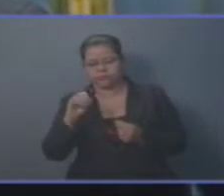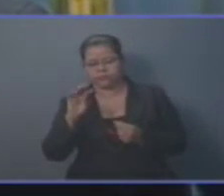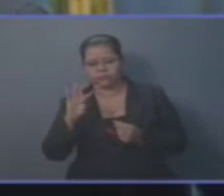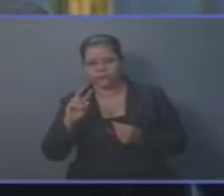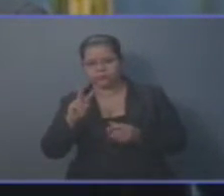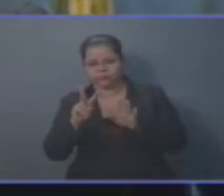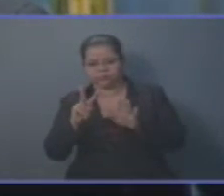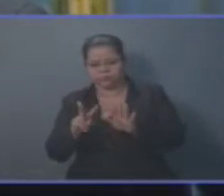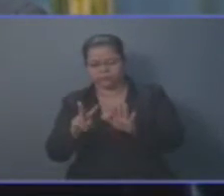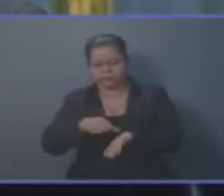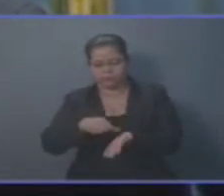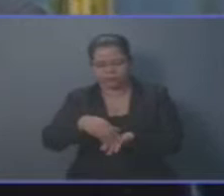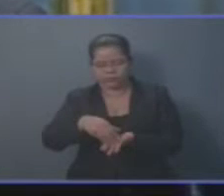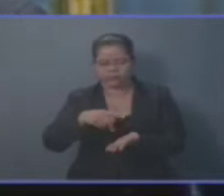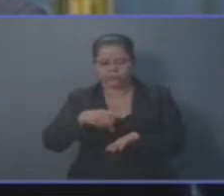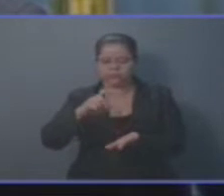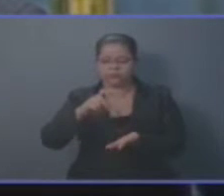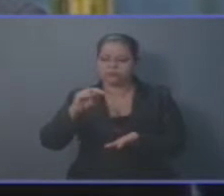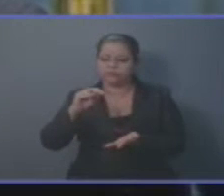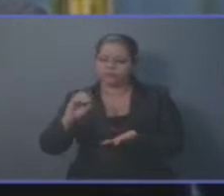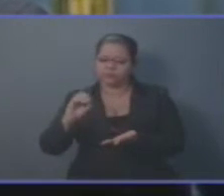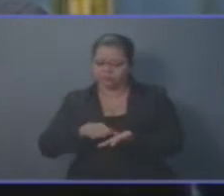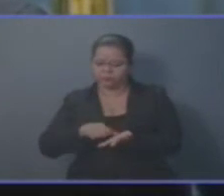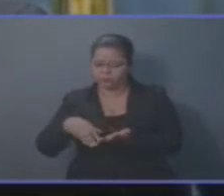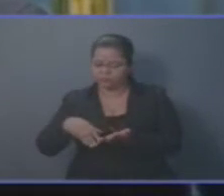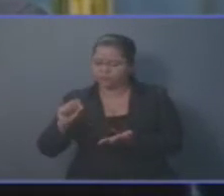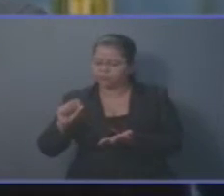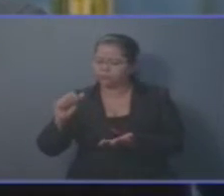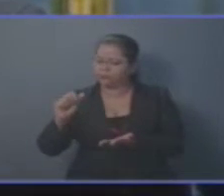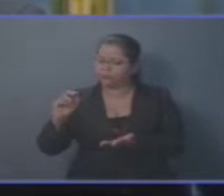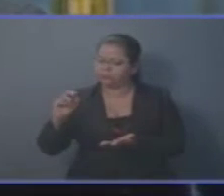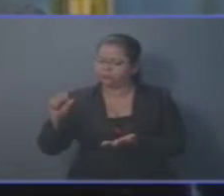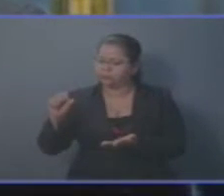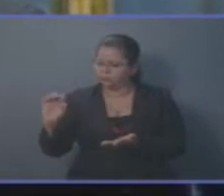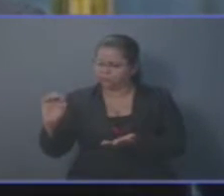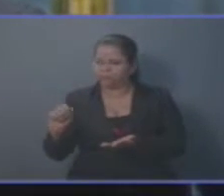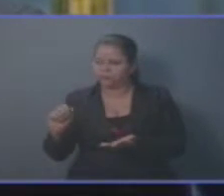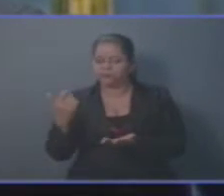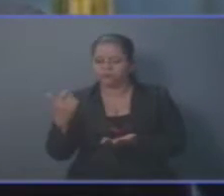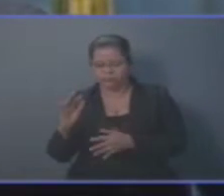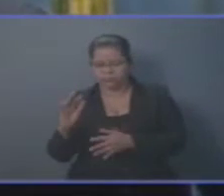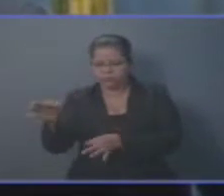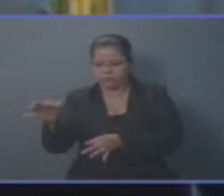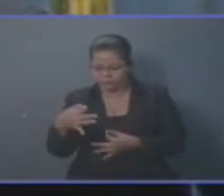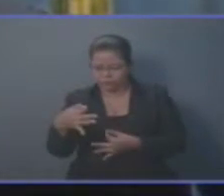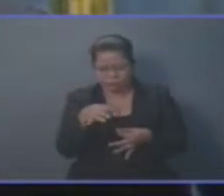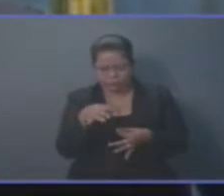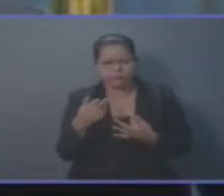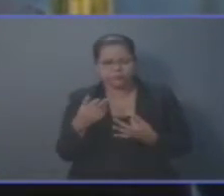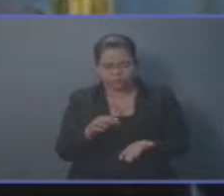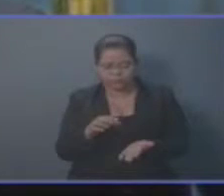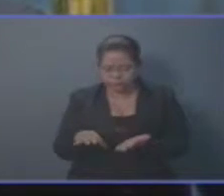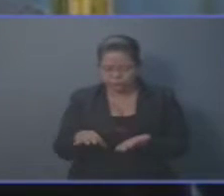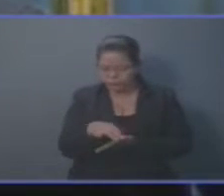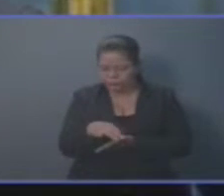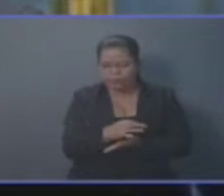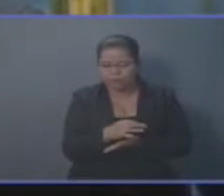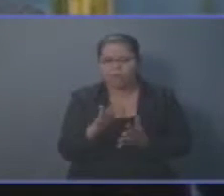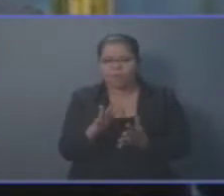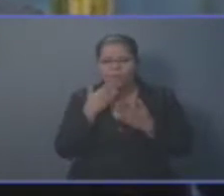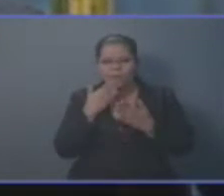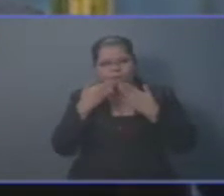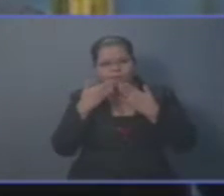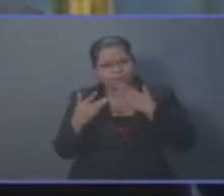0419-0427, Potonico, San José, Cancasque, fue presentada a esta comisión acta de límites municipales, la cual contiene la